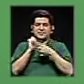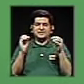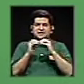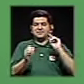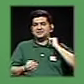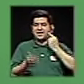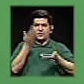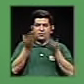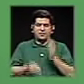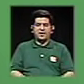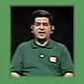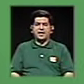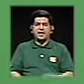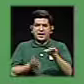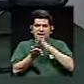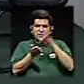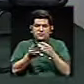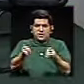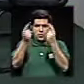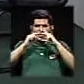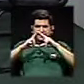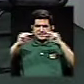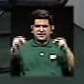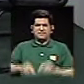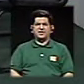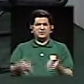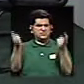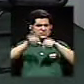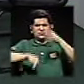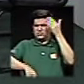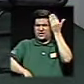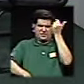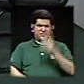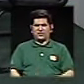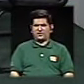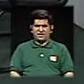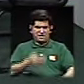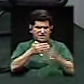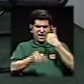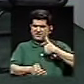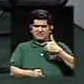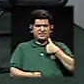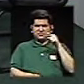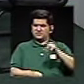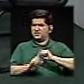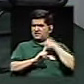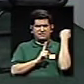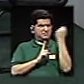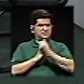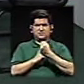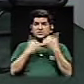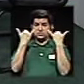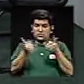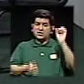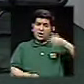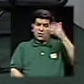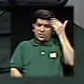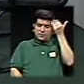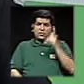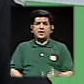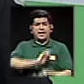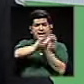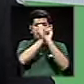ejemplo los frijoles que vienen de Nicaragua Por qué se da esto porque antes no teníamos ese ese escenario y y ahora sí Entonces